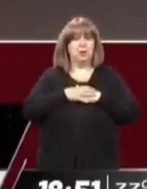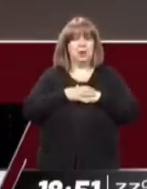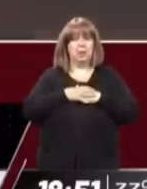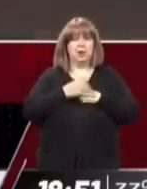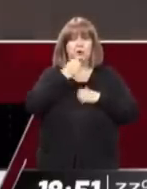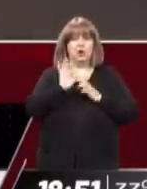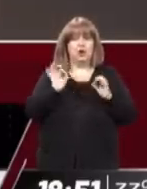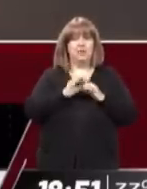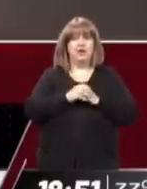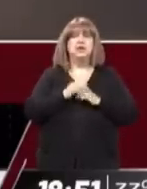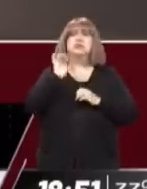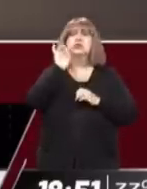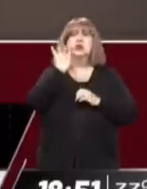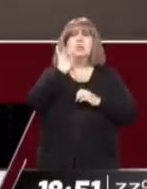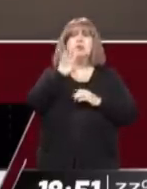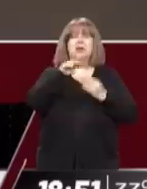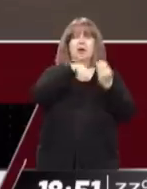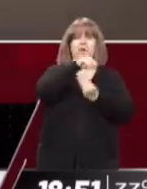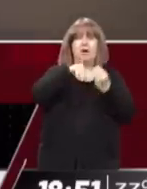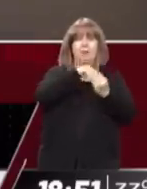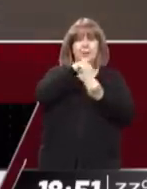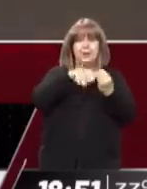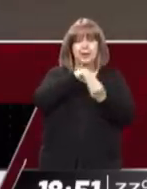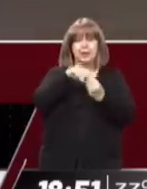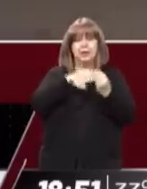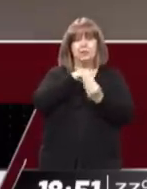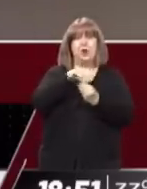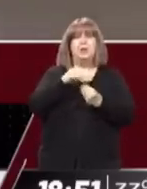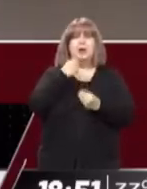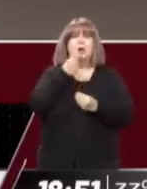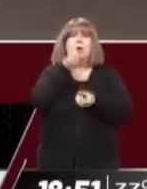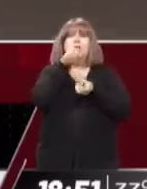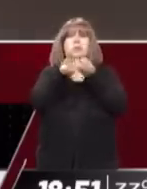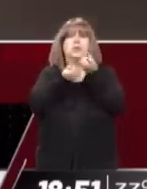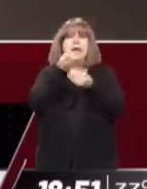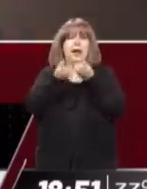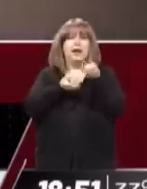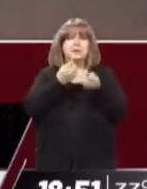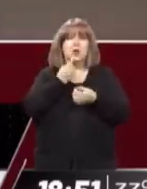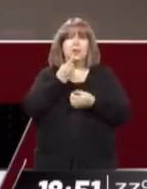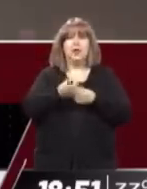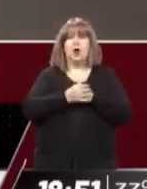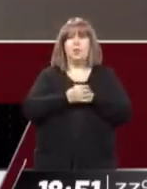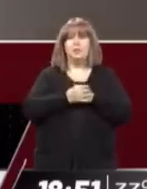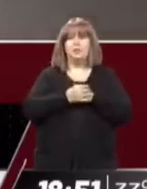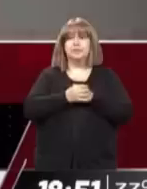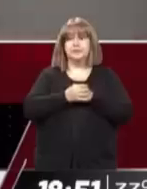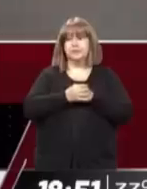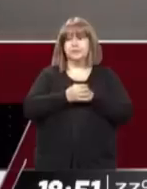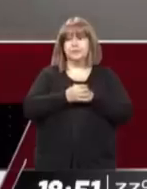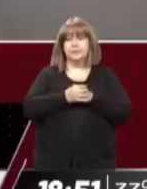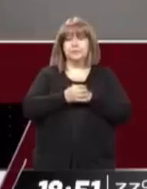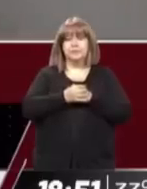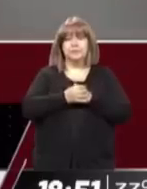pidió perdón. Simplemente, si ustedes tienen el registro, por supuesto, como periodistas, estas familias